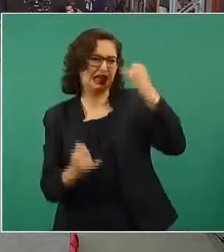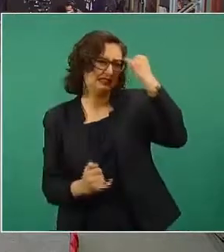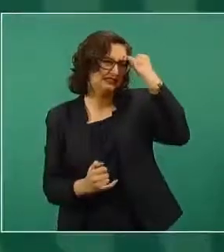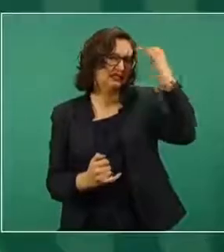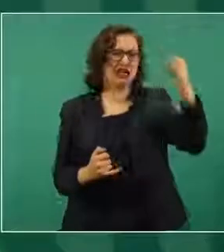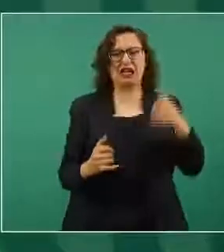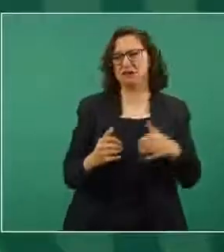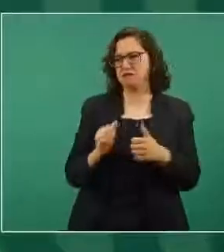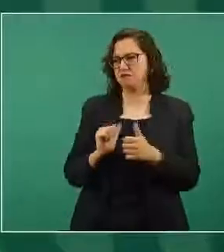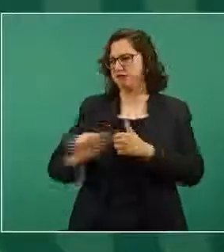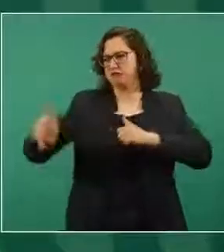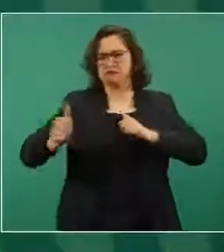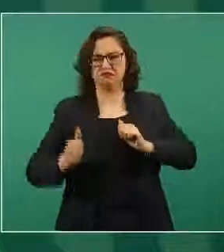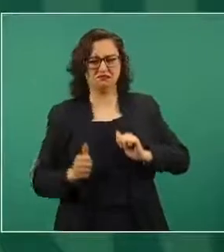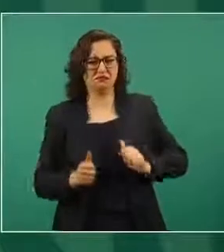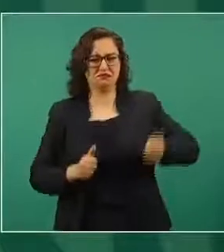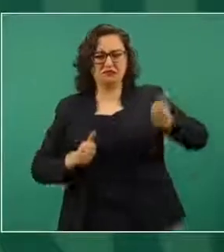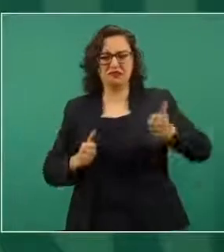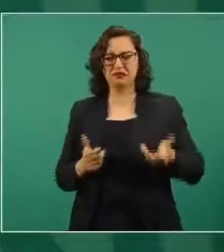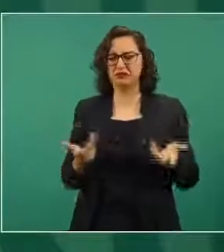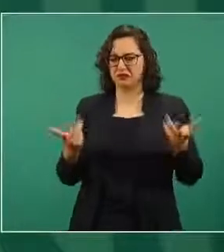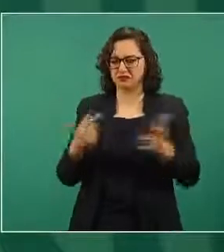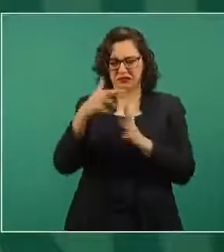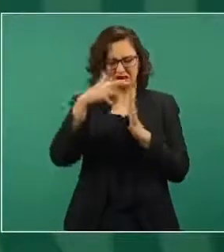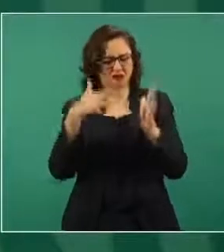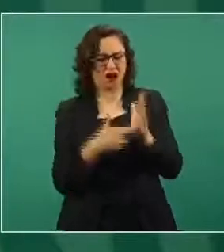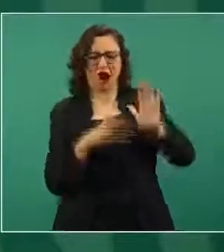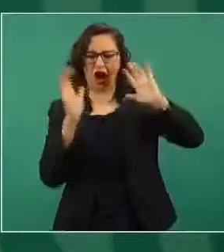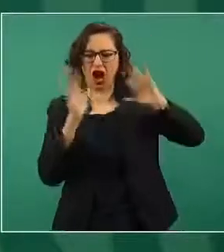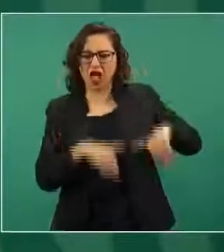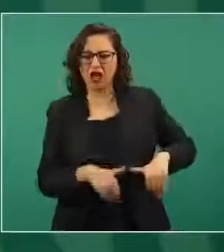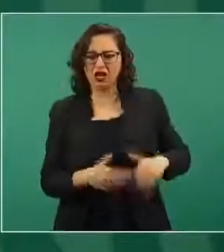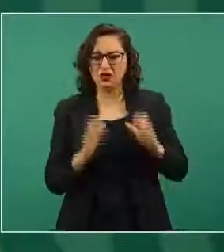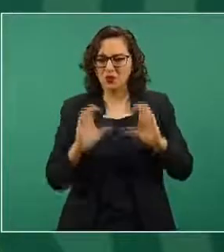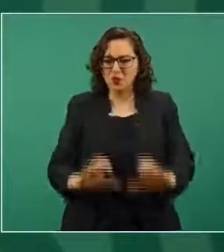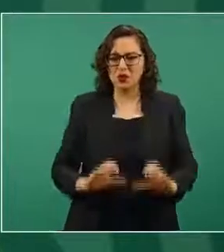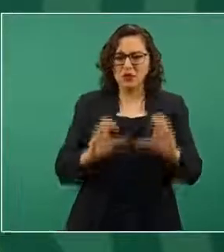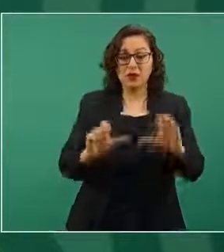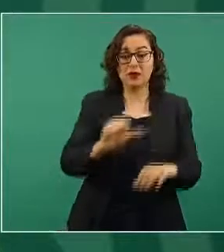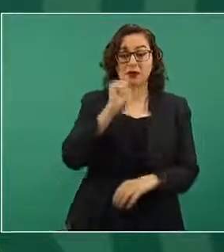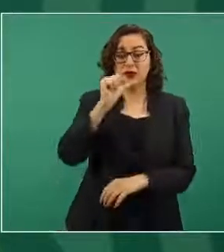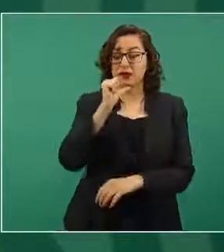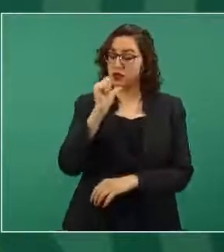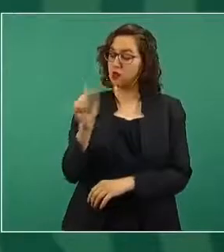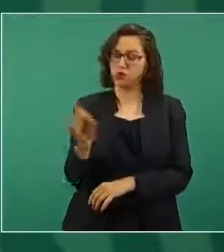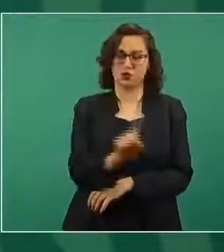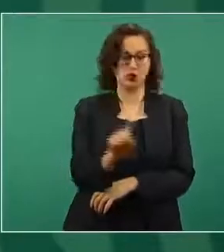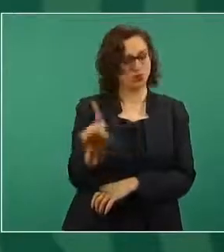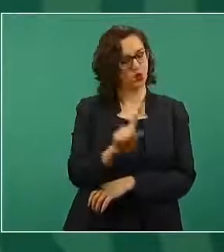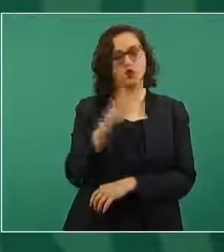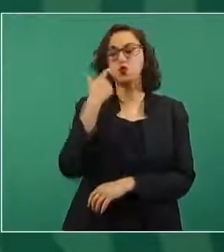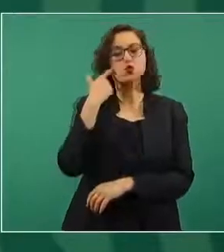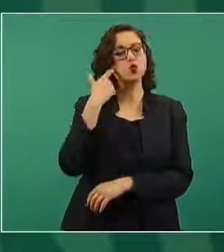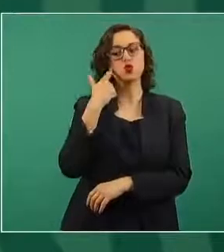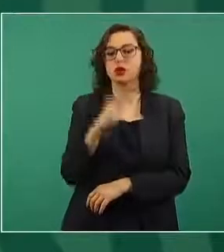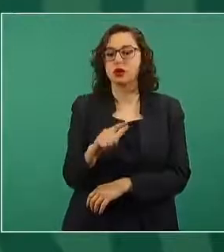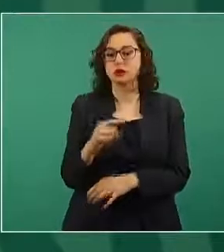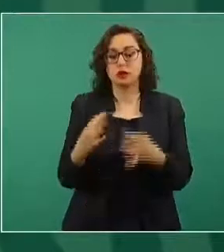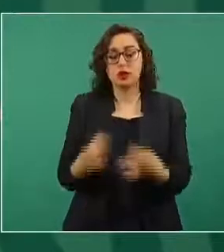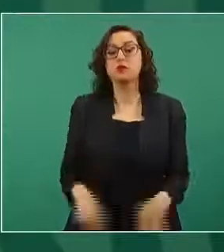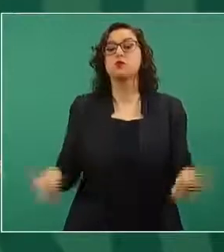espontáneas que no cuiden los elementos fundamentales de la protección de las personas, empezando por los propios